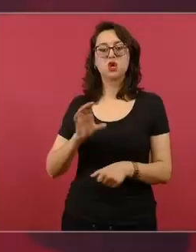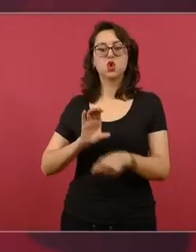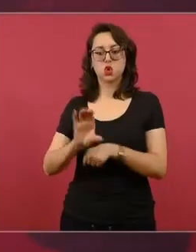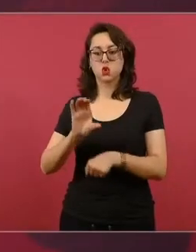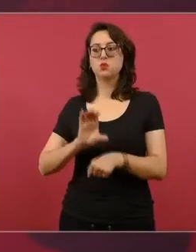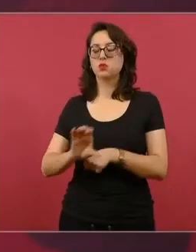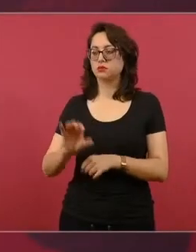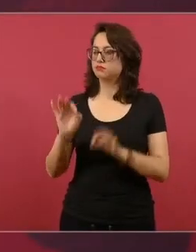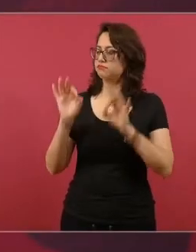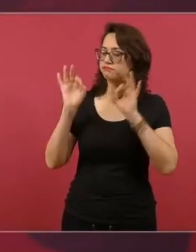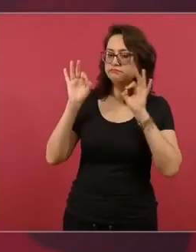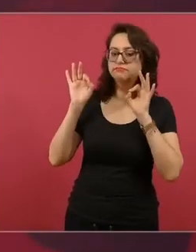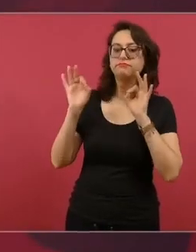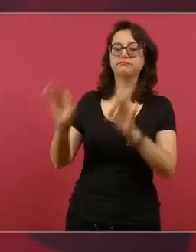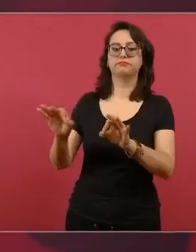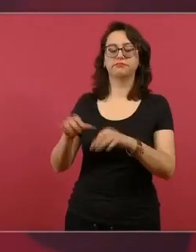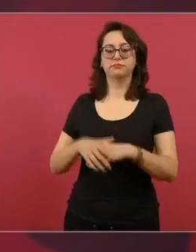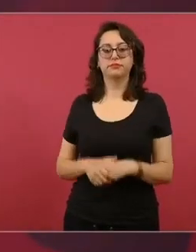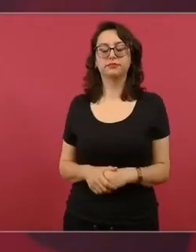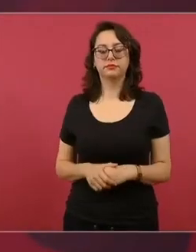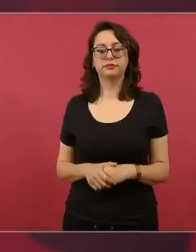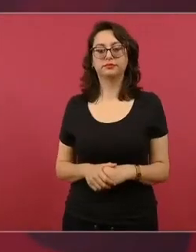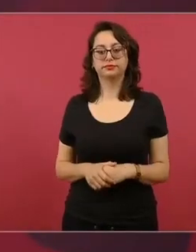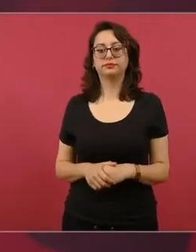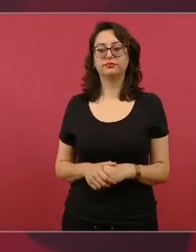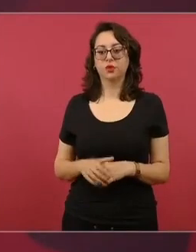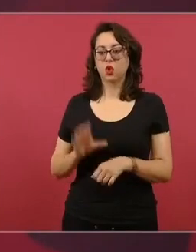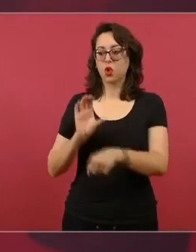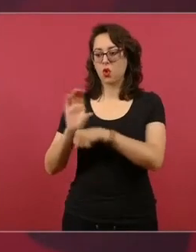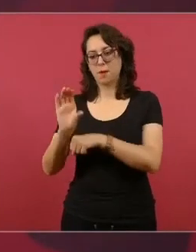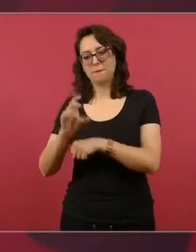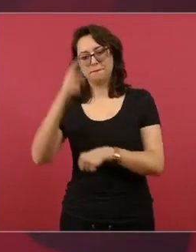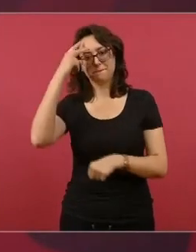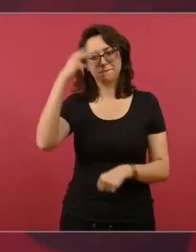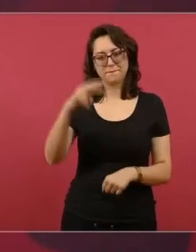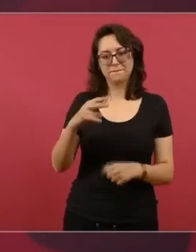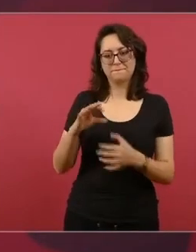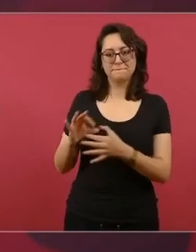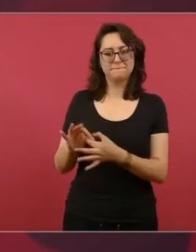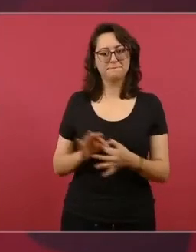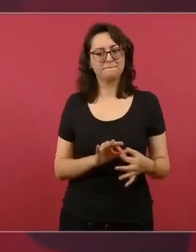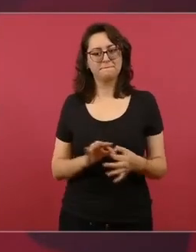Colombia, hermano de México,